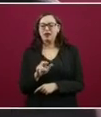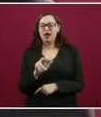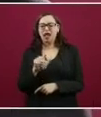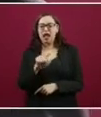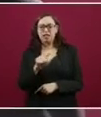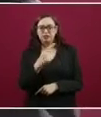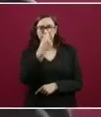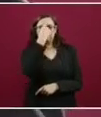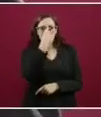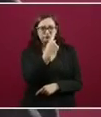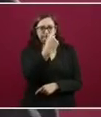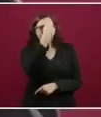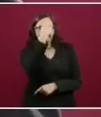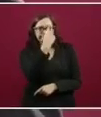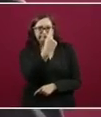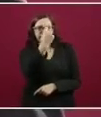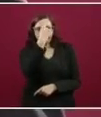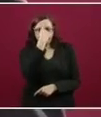quitar eso